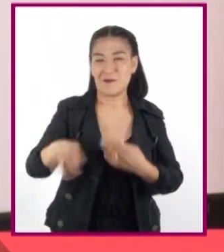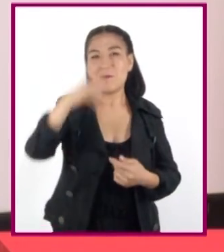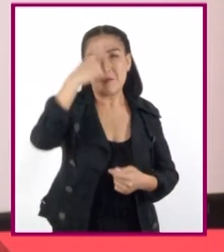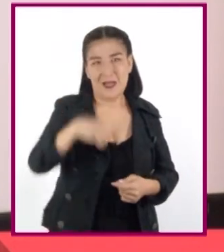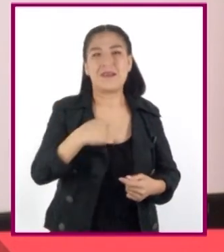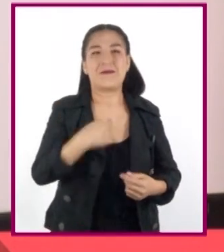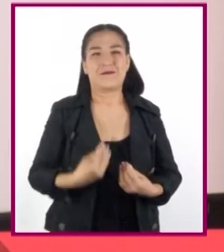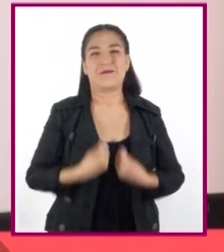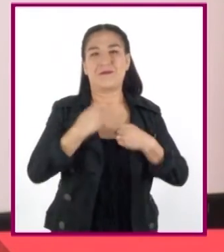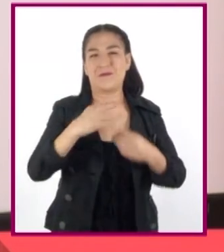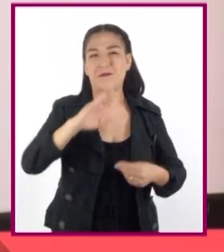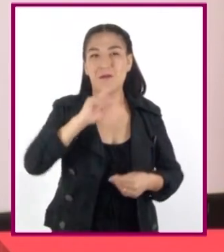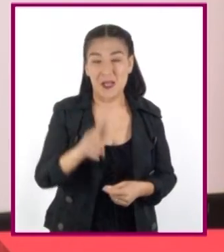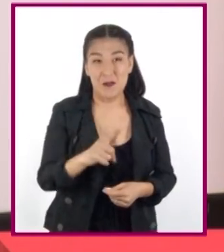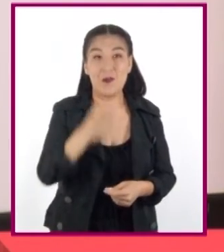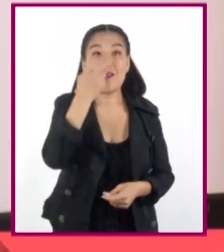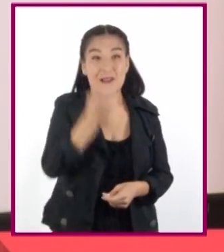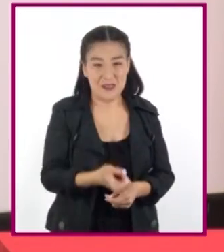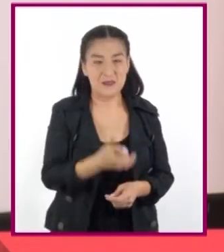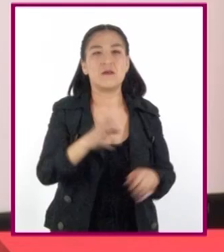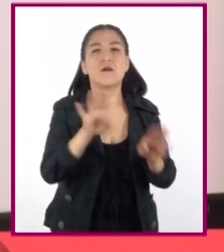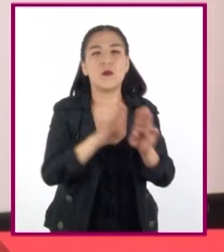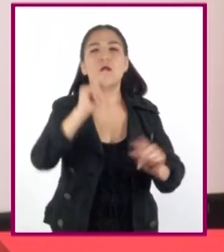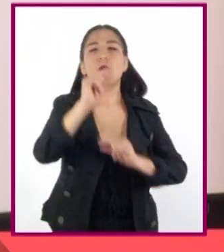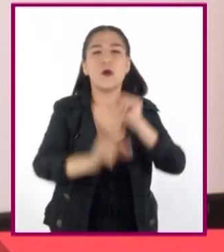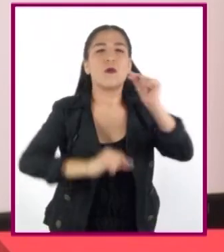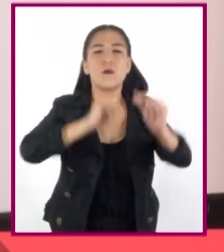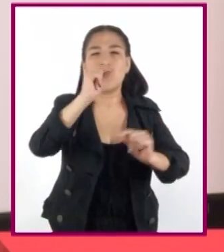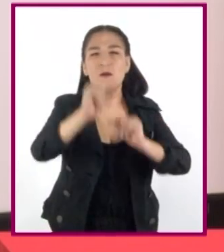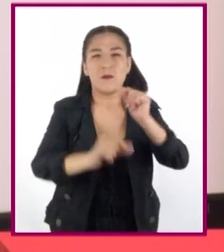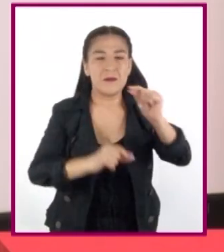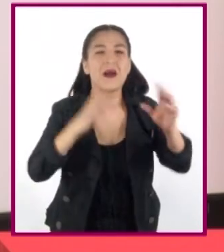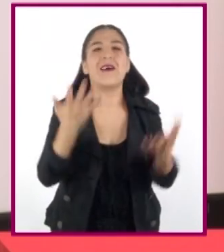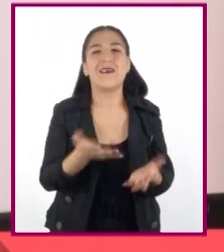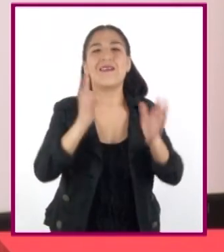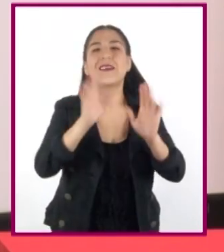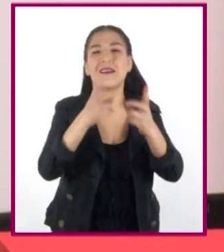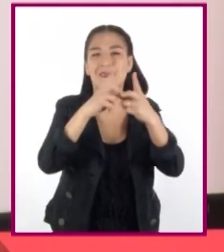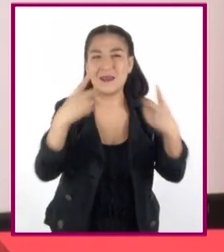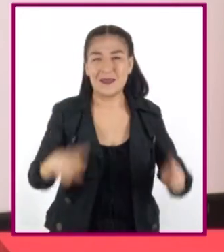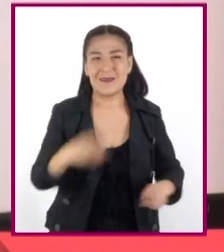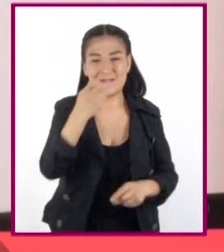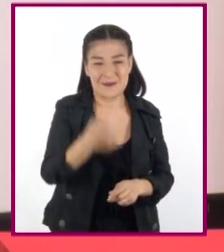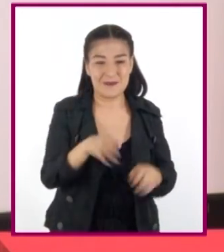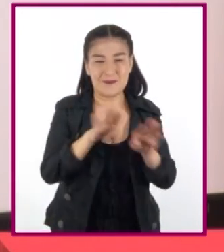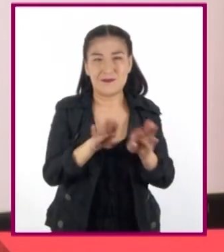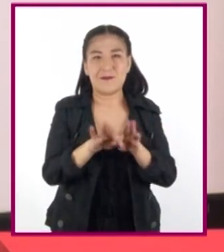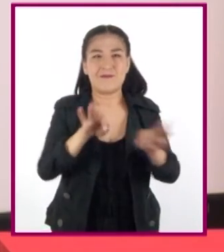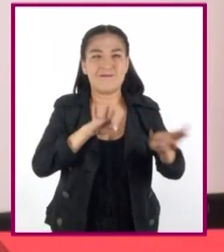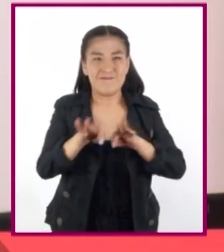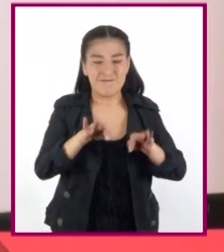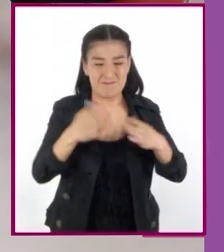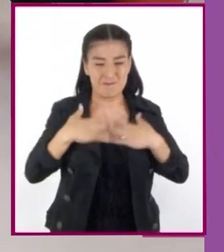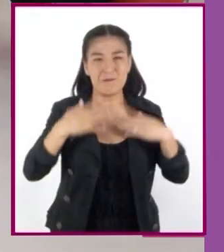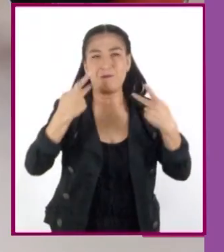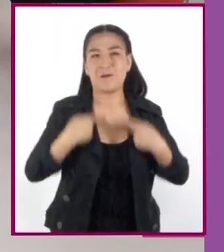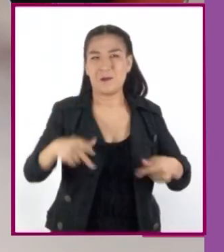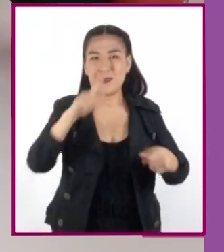vida. De esta forma, poco a poco irán desarrollándose desde el trabajo personal.